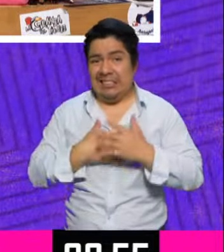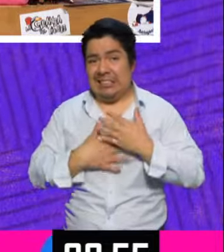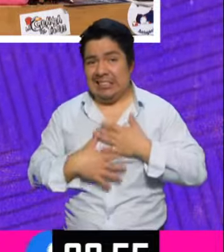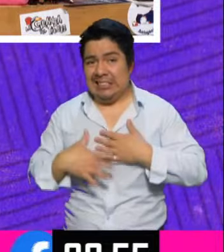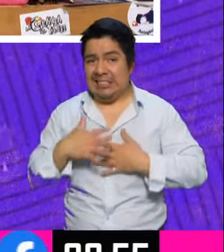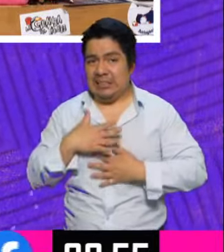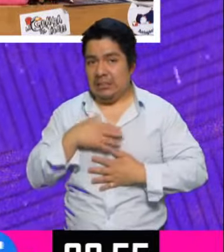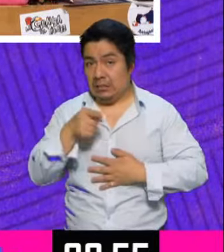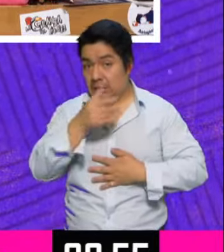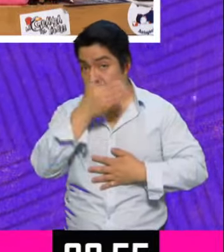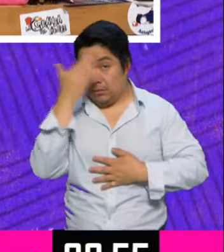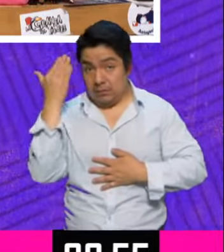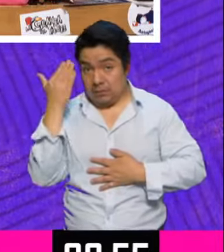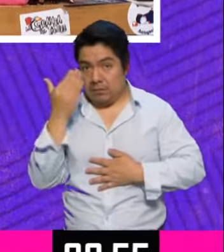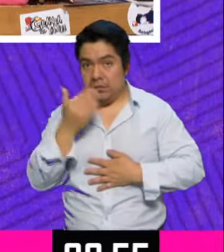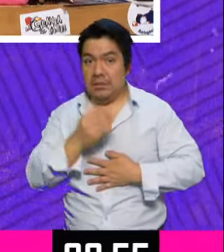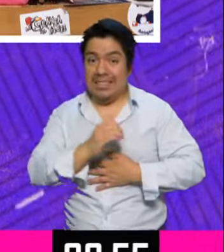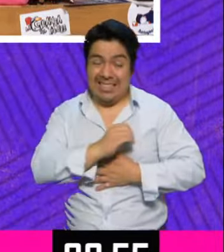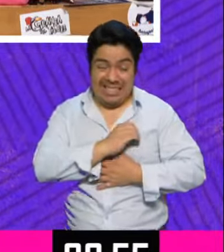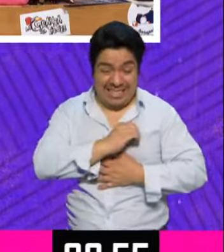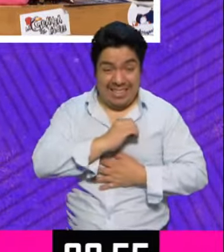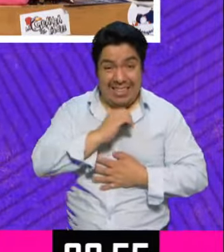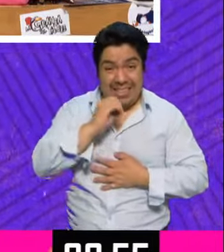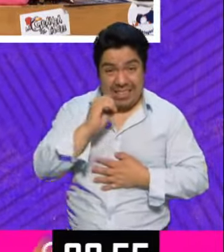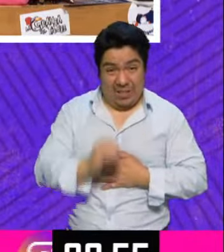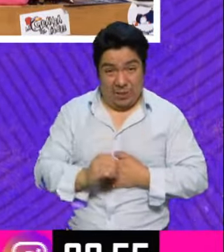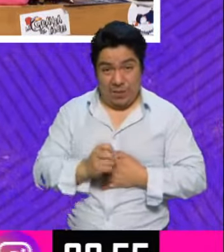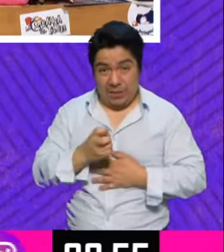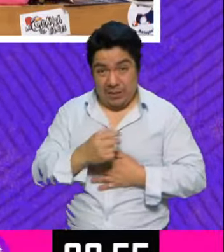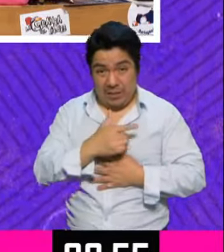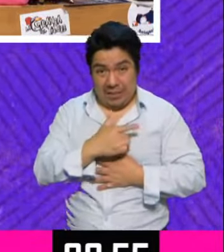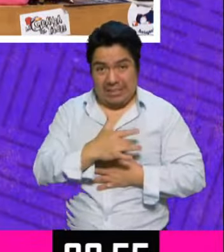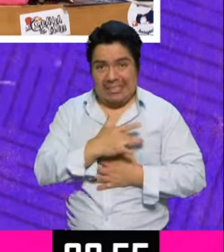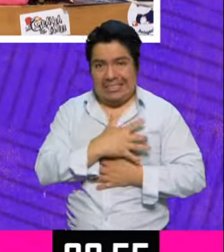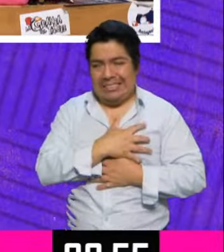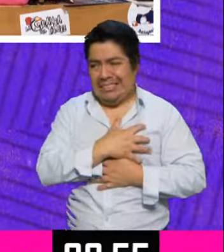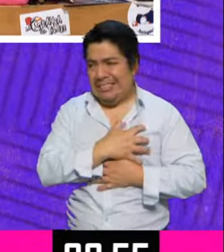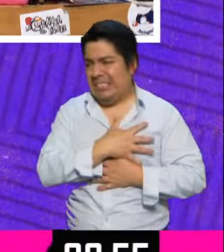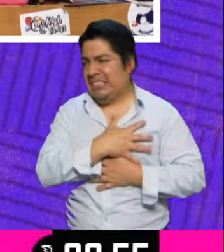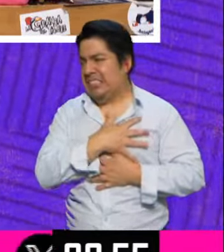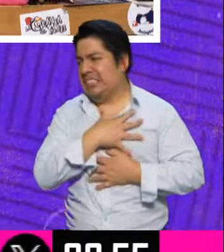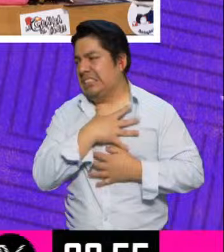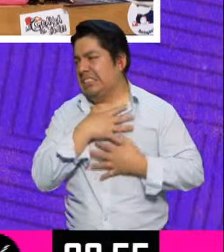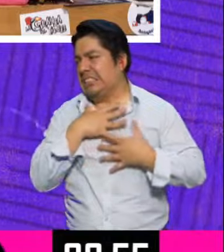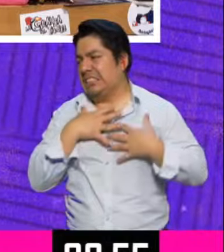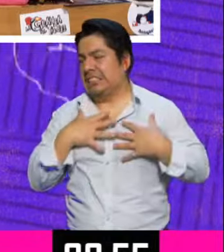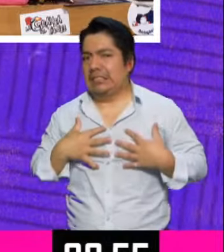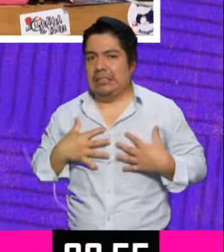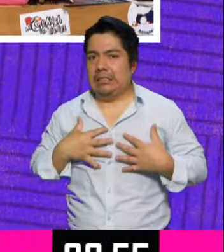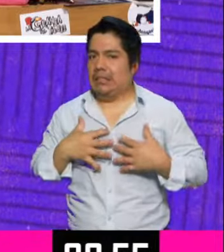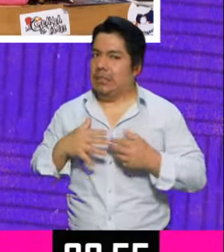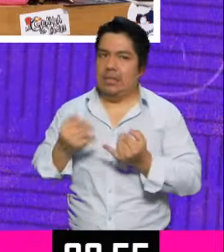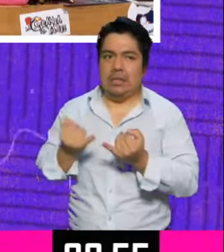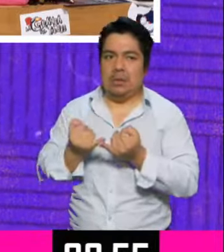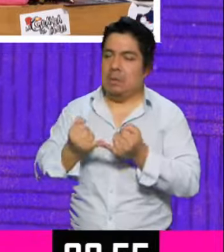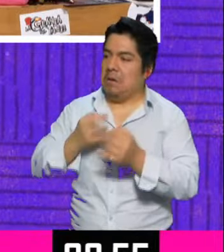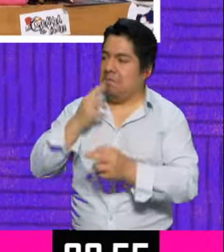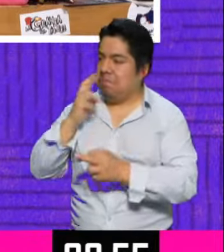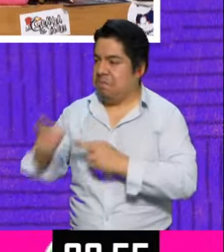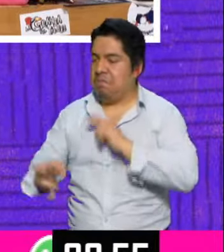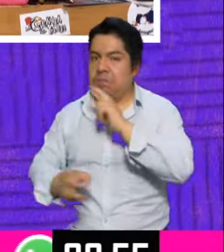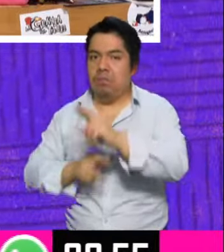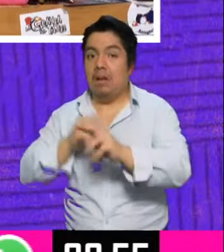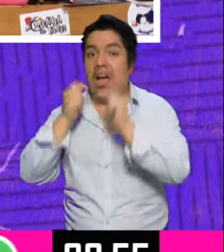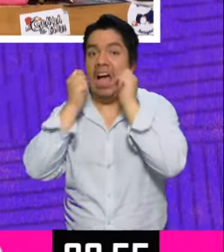desgaste el odio que te genera la agresividad que te produce te la devuelves como va aunque sea tu